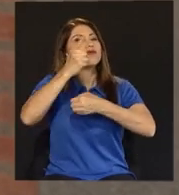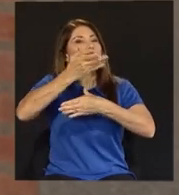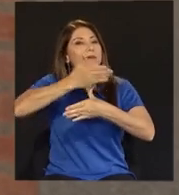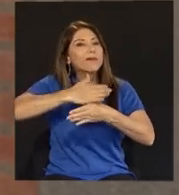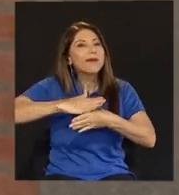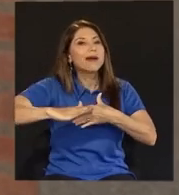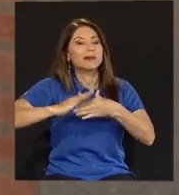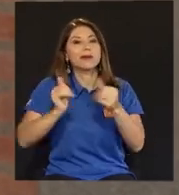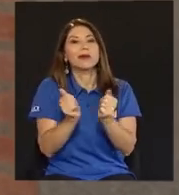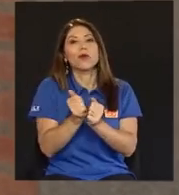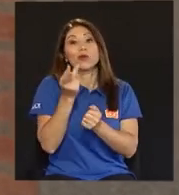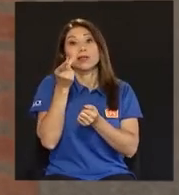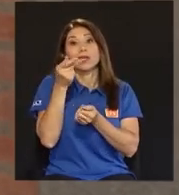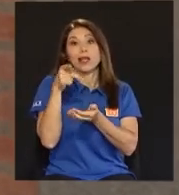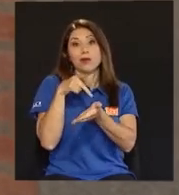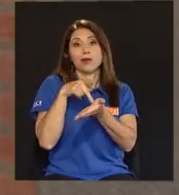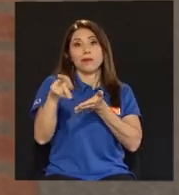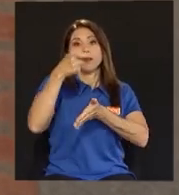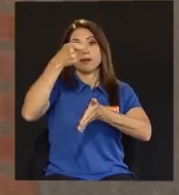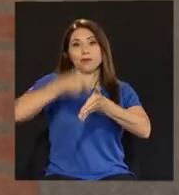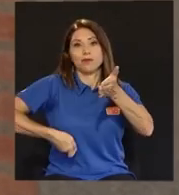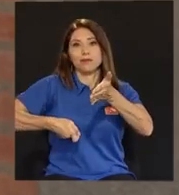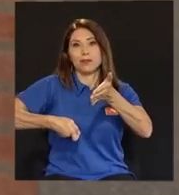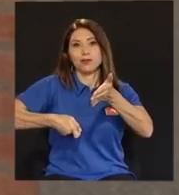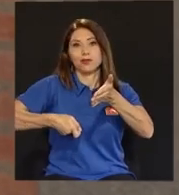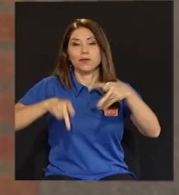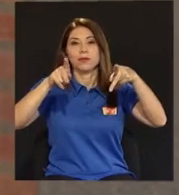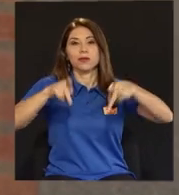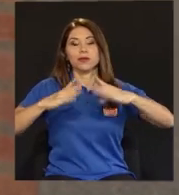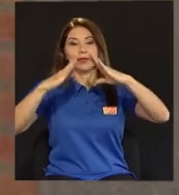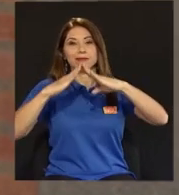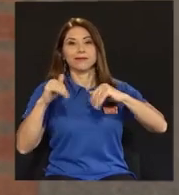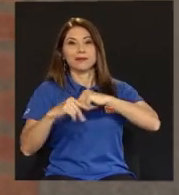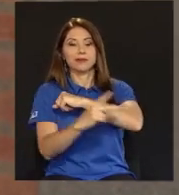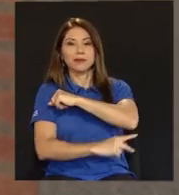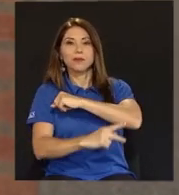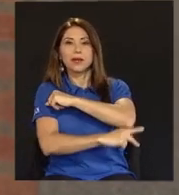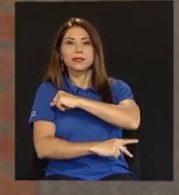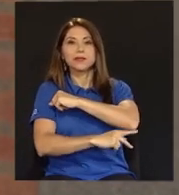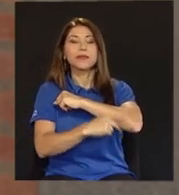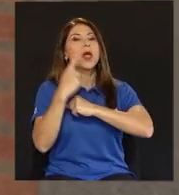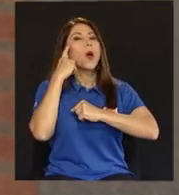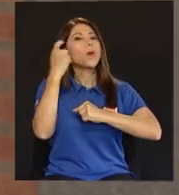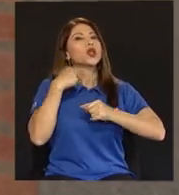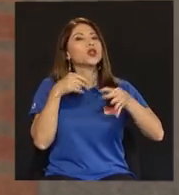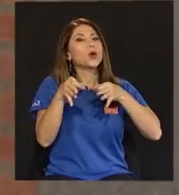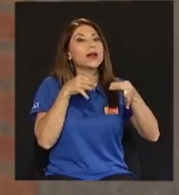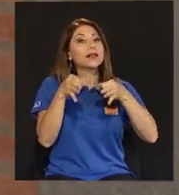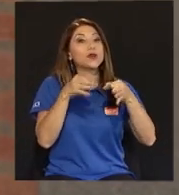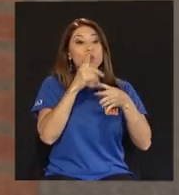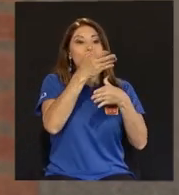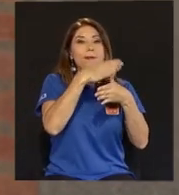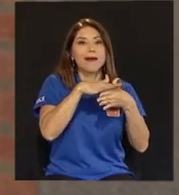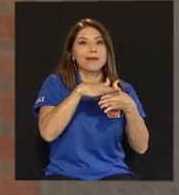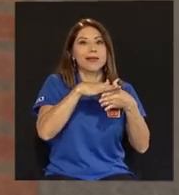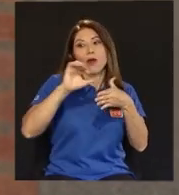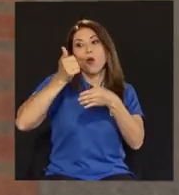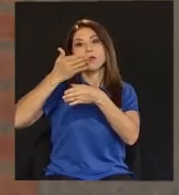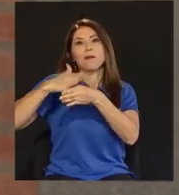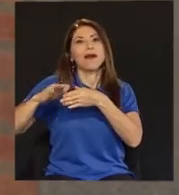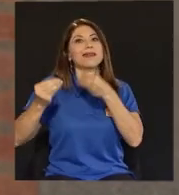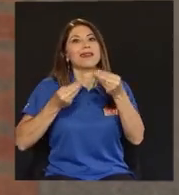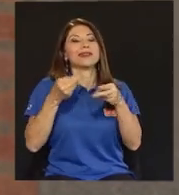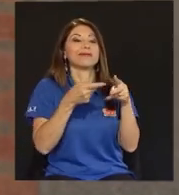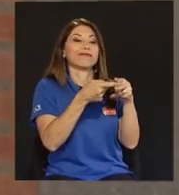parcialmente con los impuestos que tributan los habitantes de este país. Ya queda claro que el resto se va de fiado en